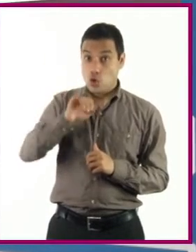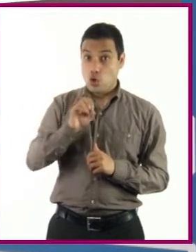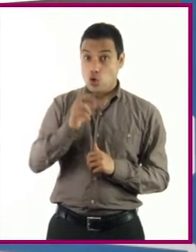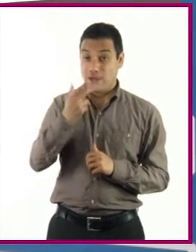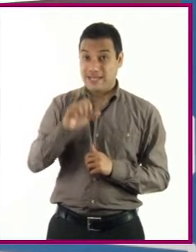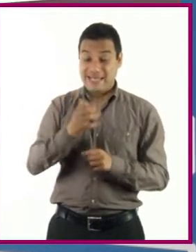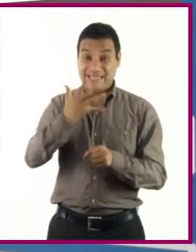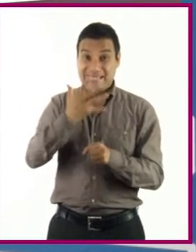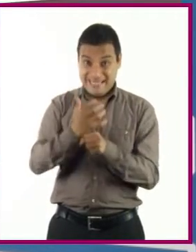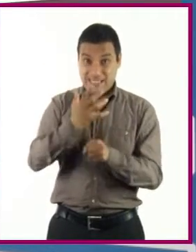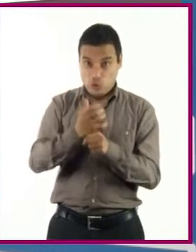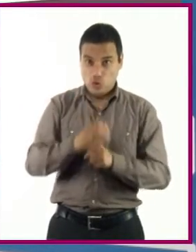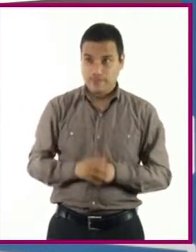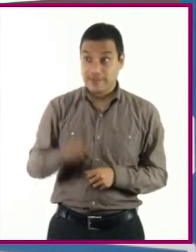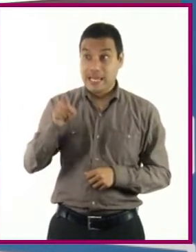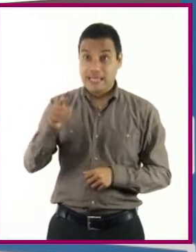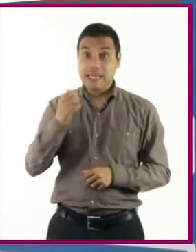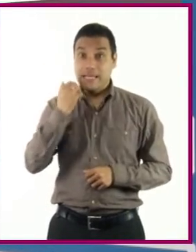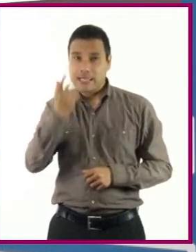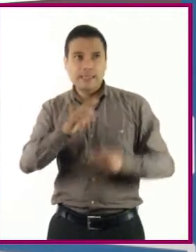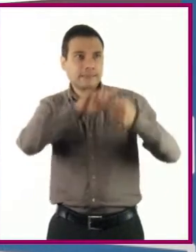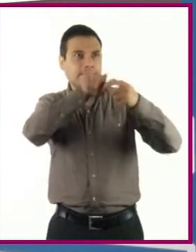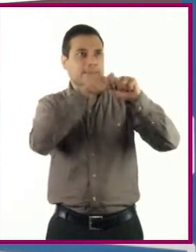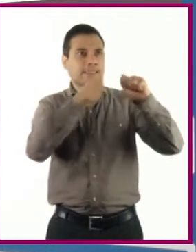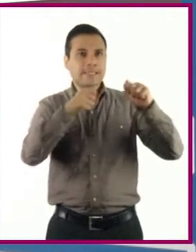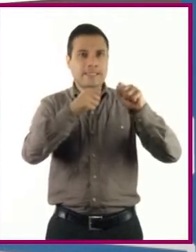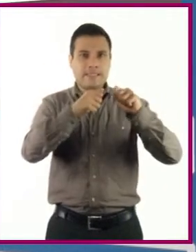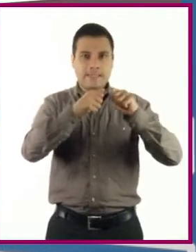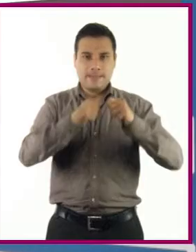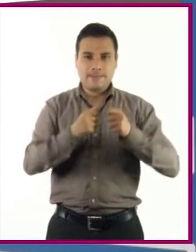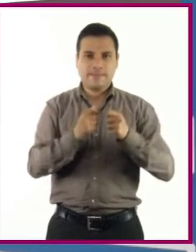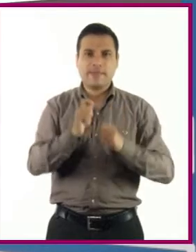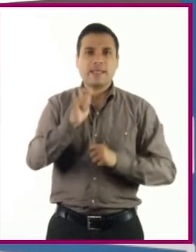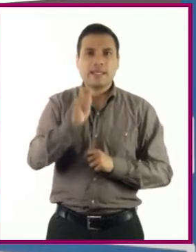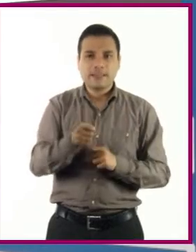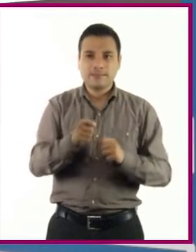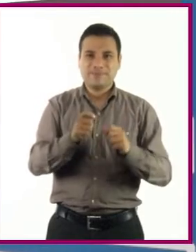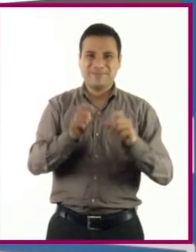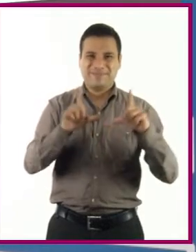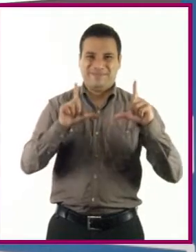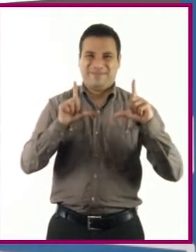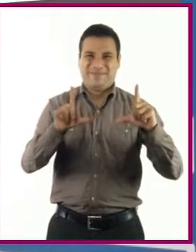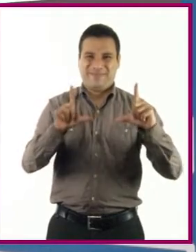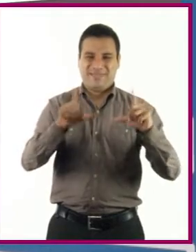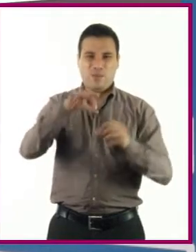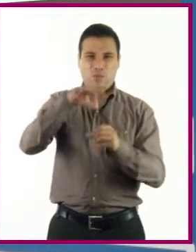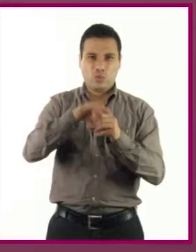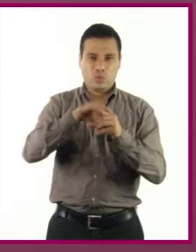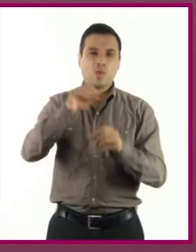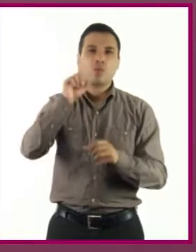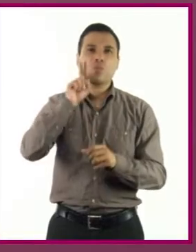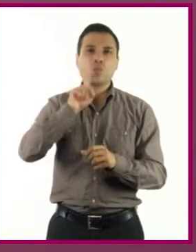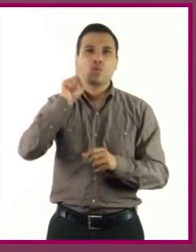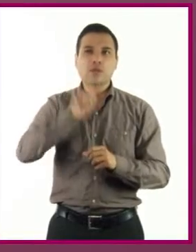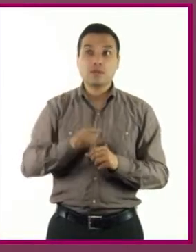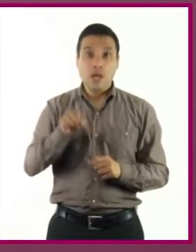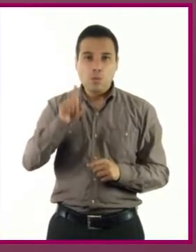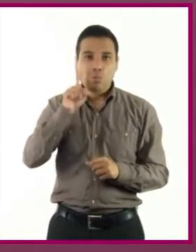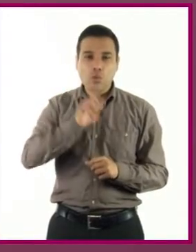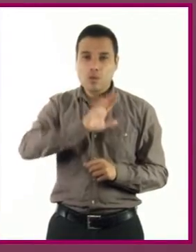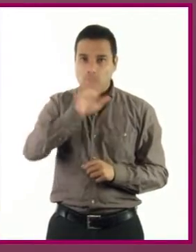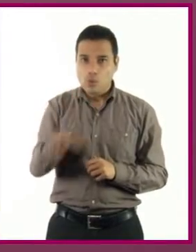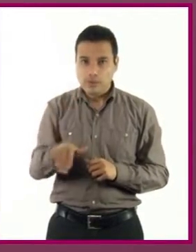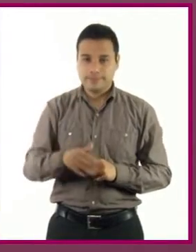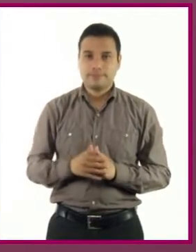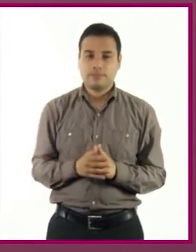para colgarle una cinta sufragista durante el derby de Epsom en 1913. Me llamó